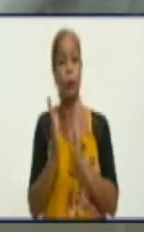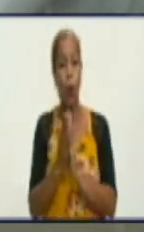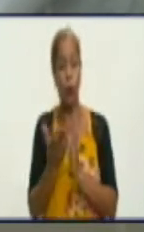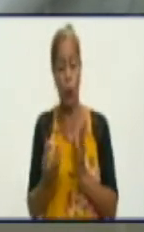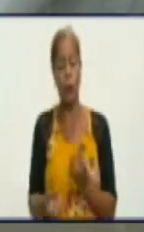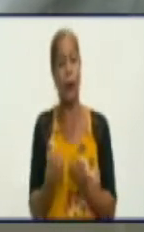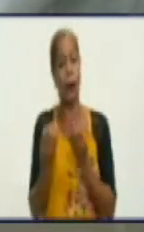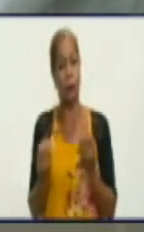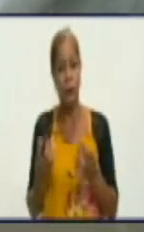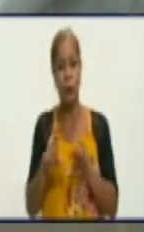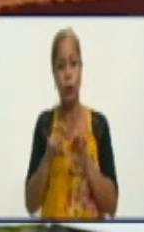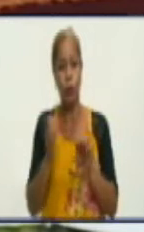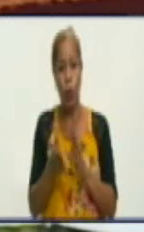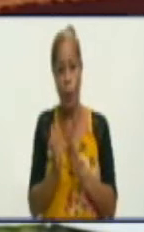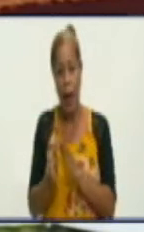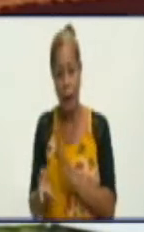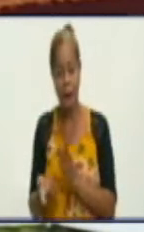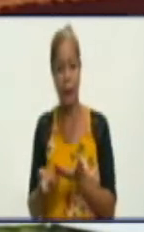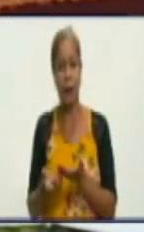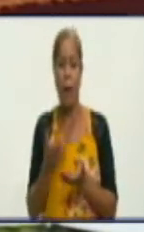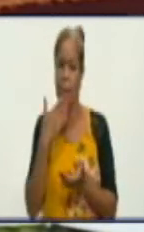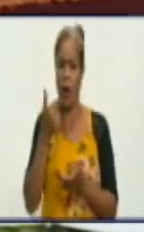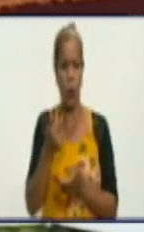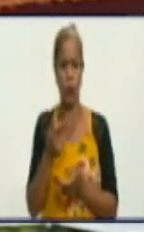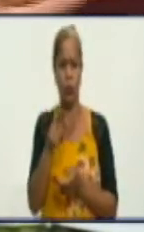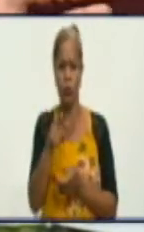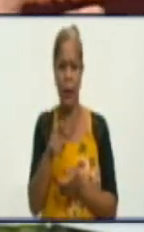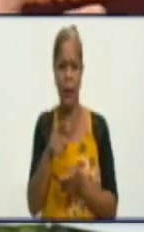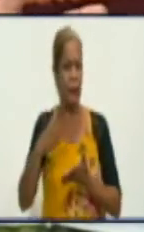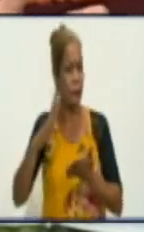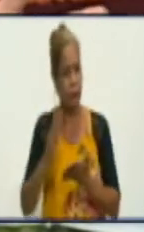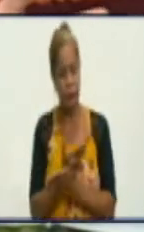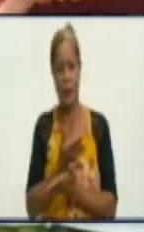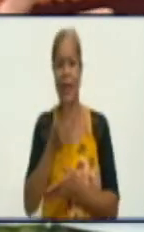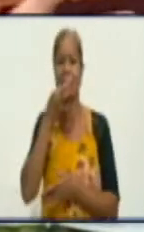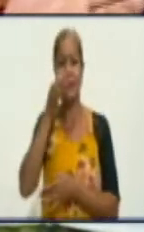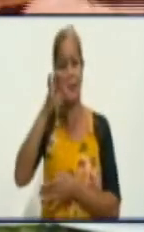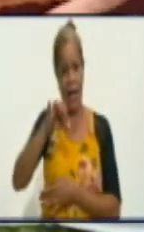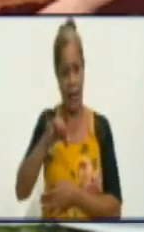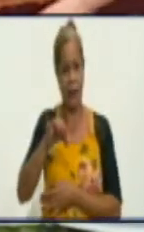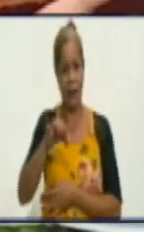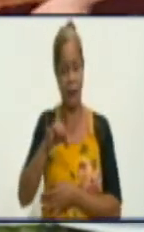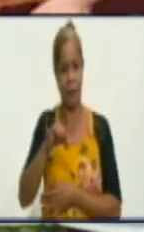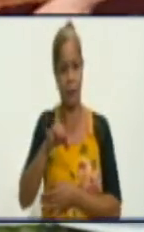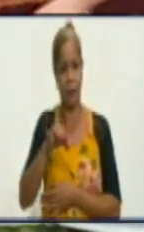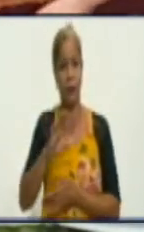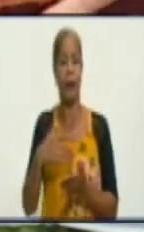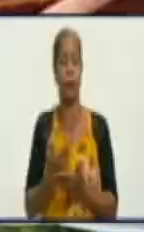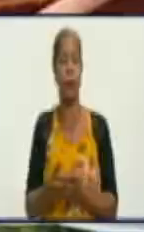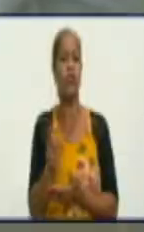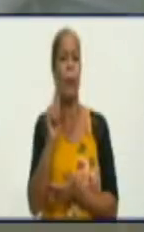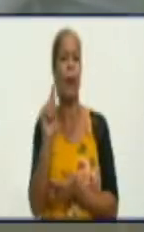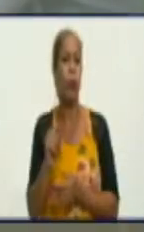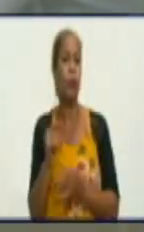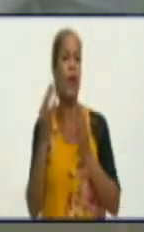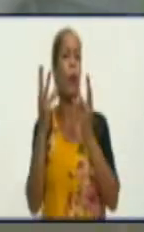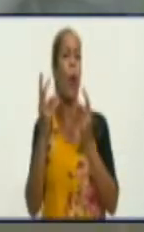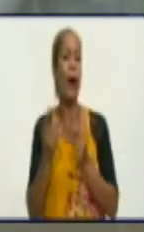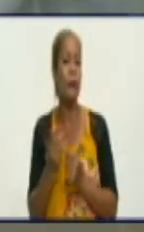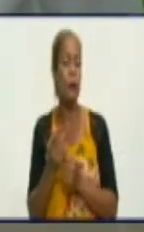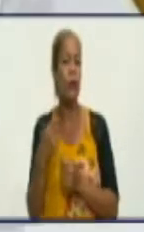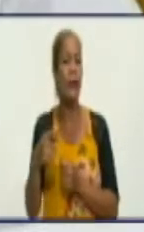los vegetales, pues sería mucho mejor para evitar ese excesivo consumo de sal. ¿Cuánto debe consumir de sal una persona diariamente?